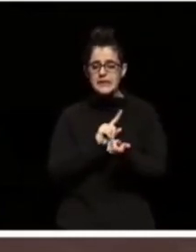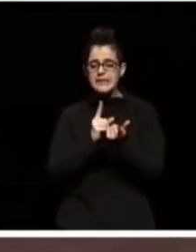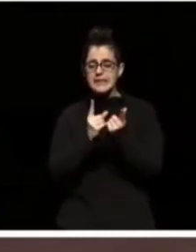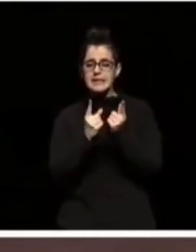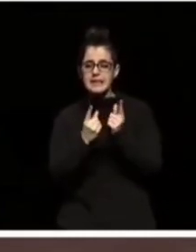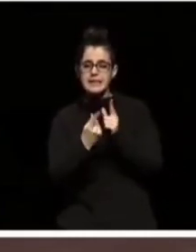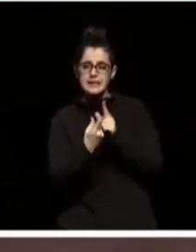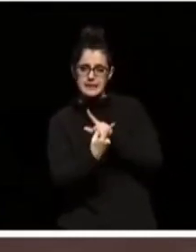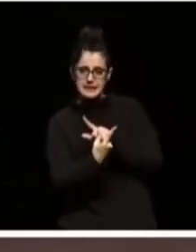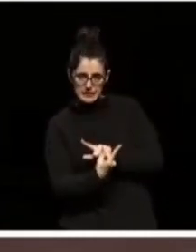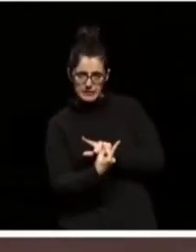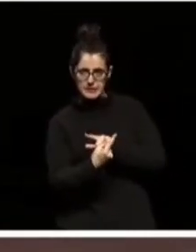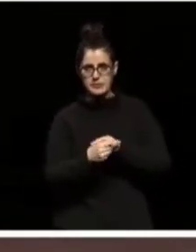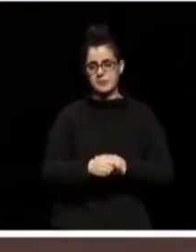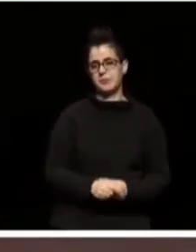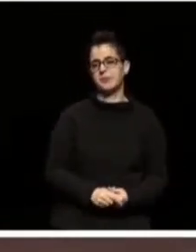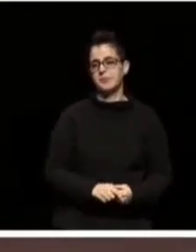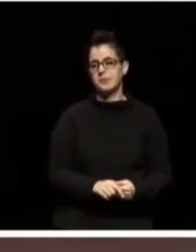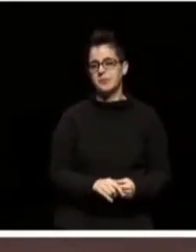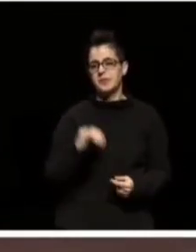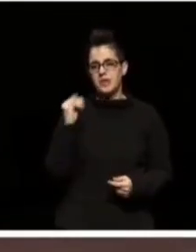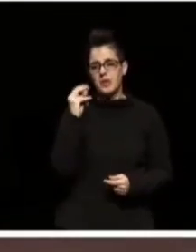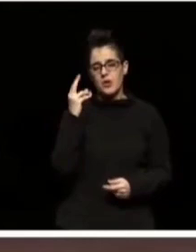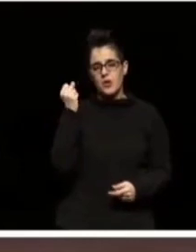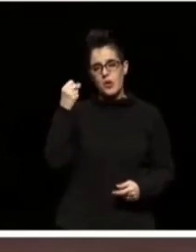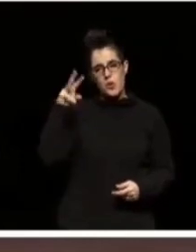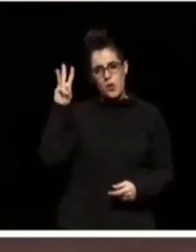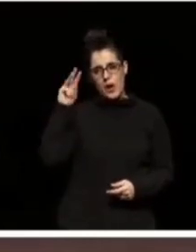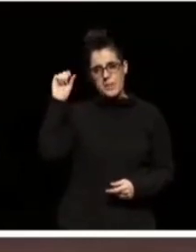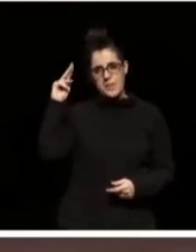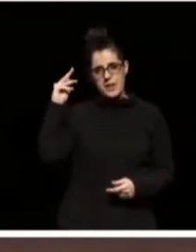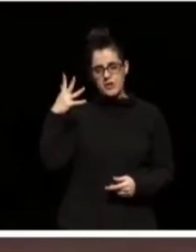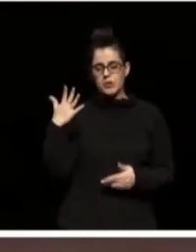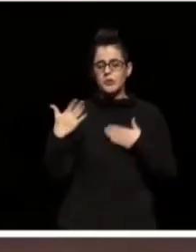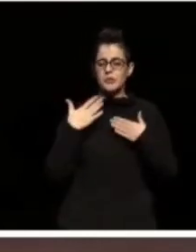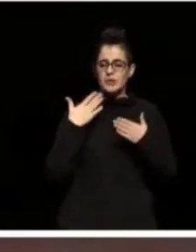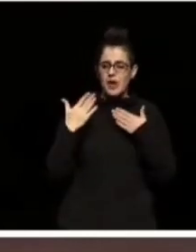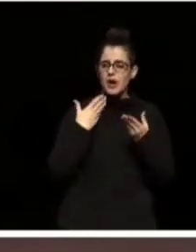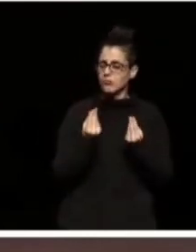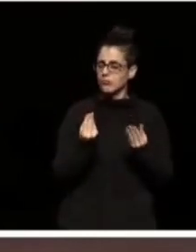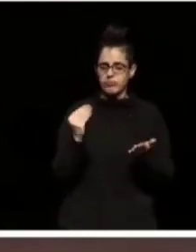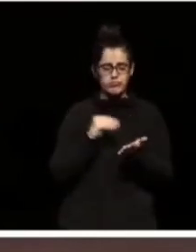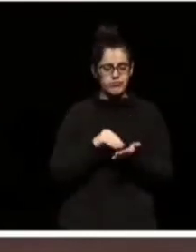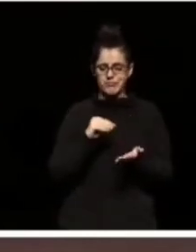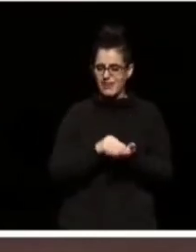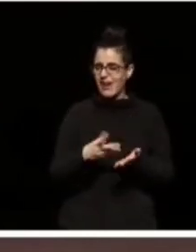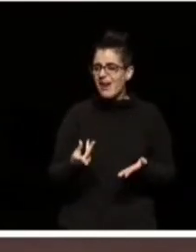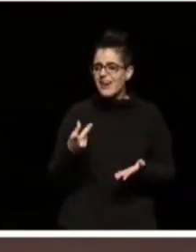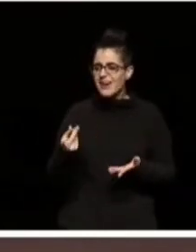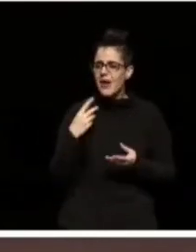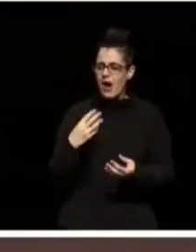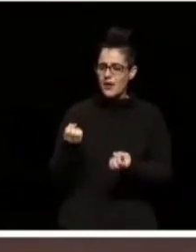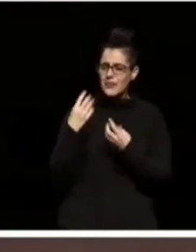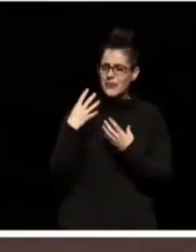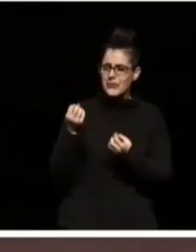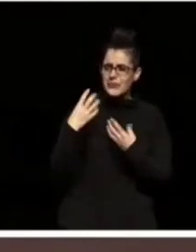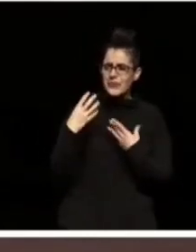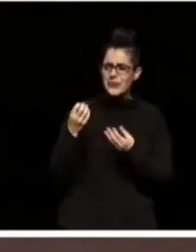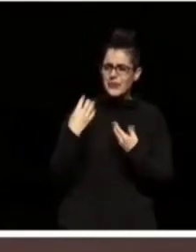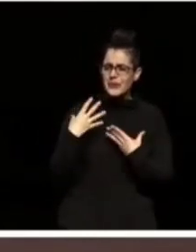de España. Juan Pedro, he hablado muchas veces con él, me iba dando información de lo que